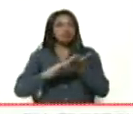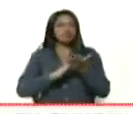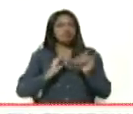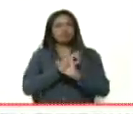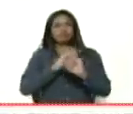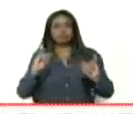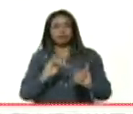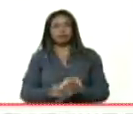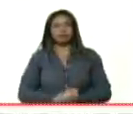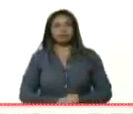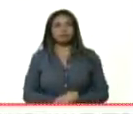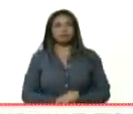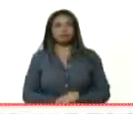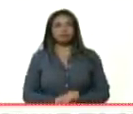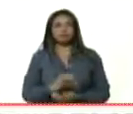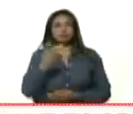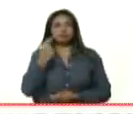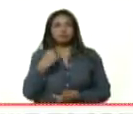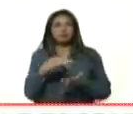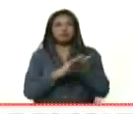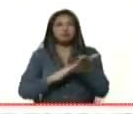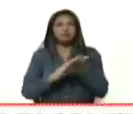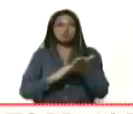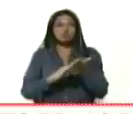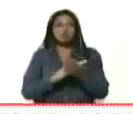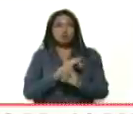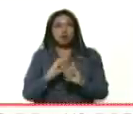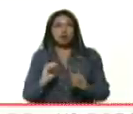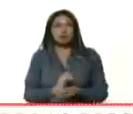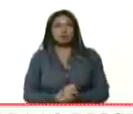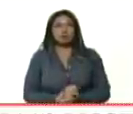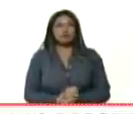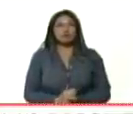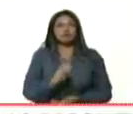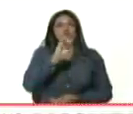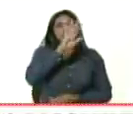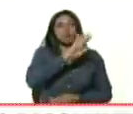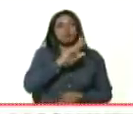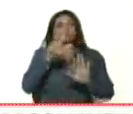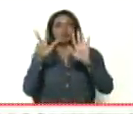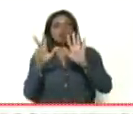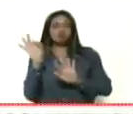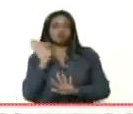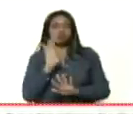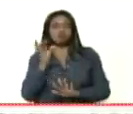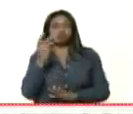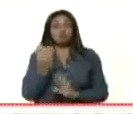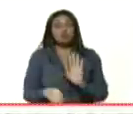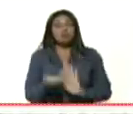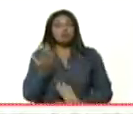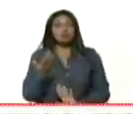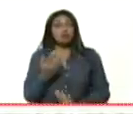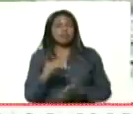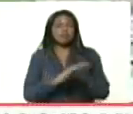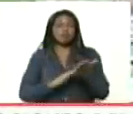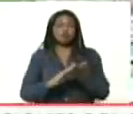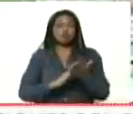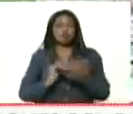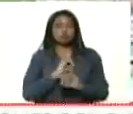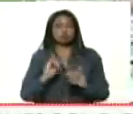Esto nos lleva a una cifra de recuperación del 58%, un número importante de